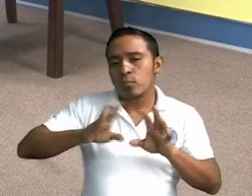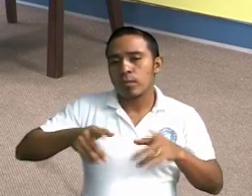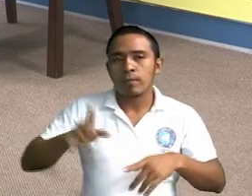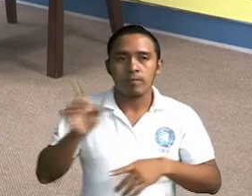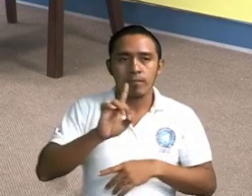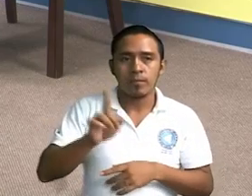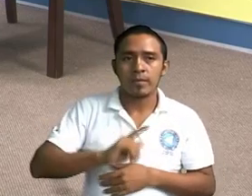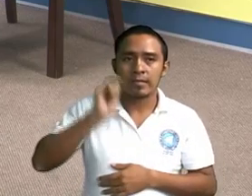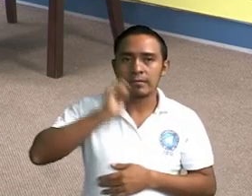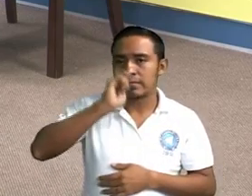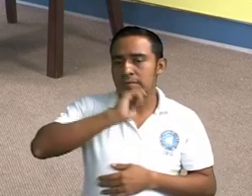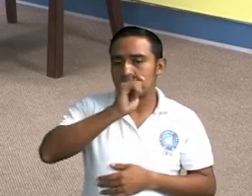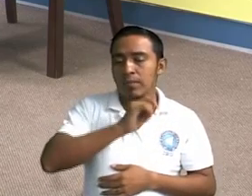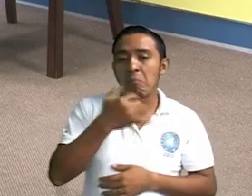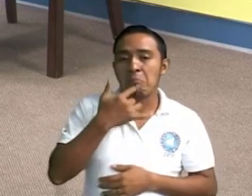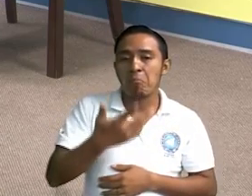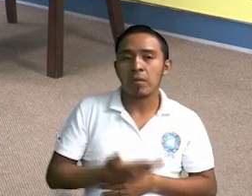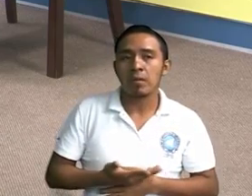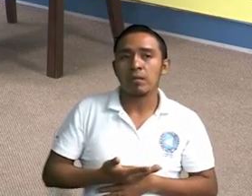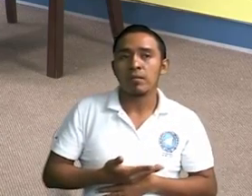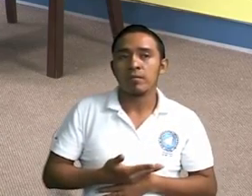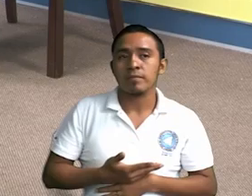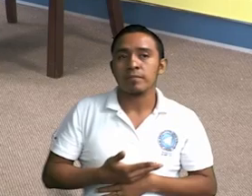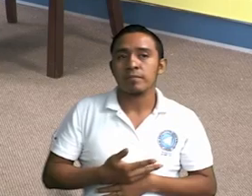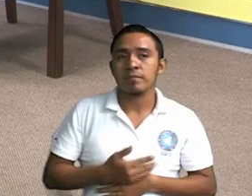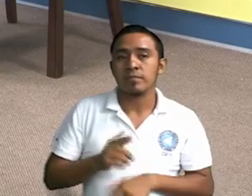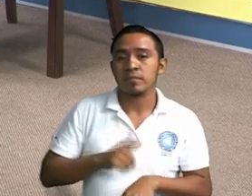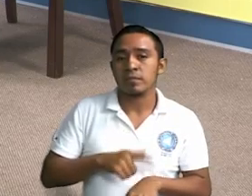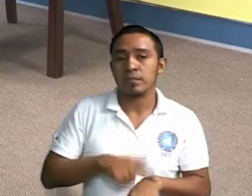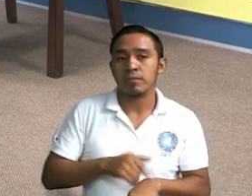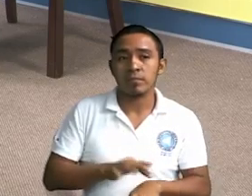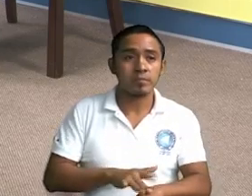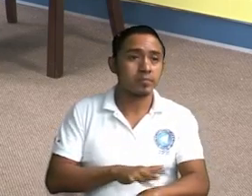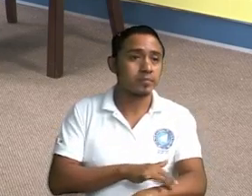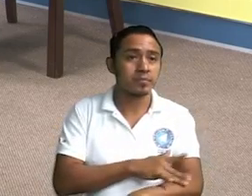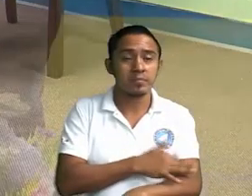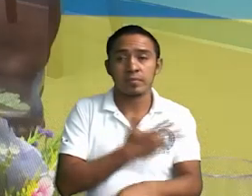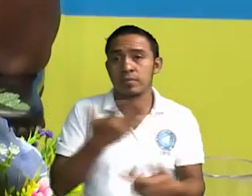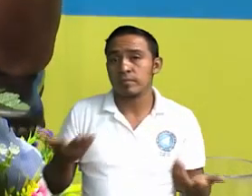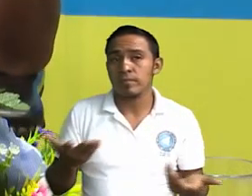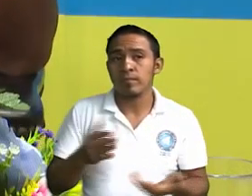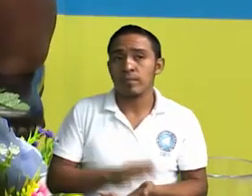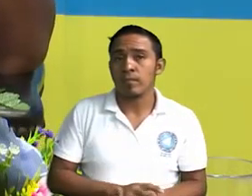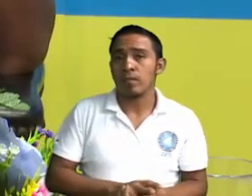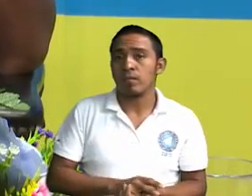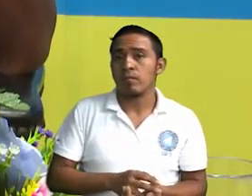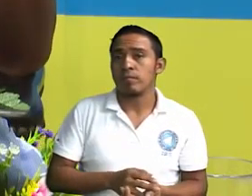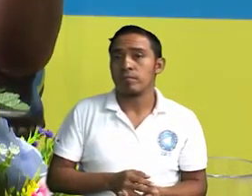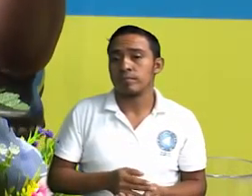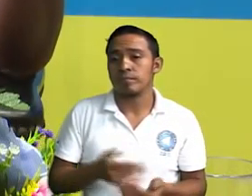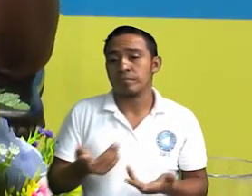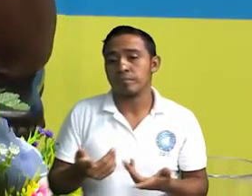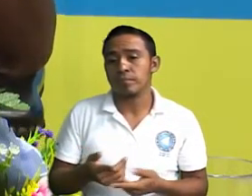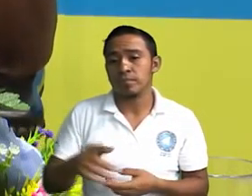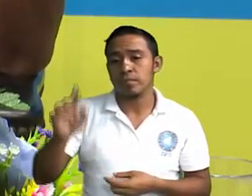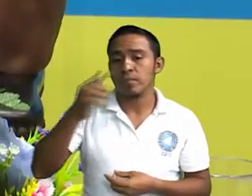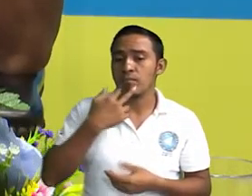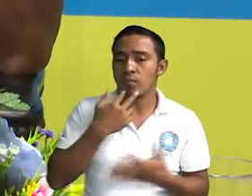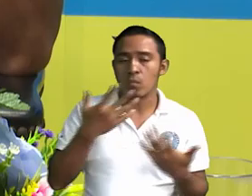cepilla los dientes quizás porque tiene está pasando por un momento emocional algo que le pasó y él no está